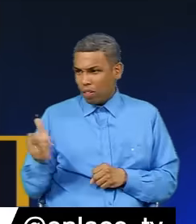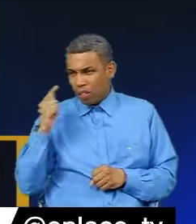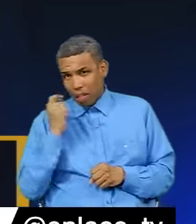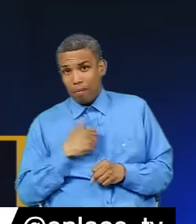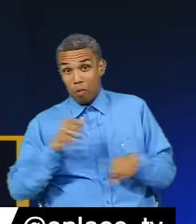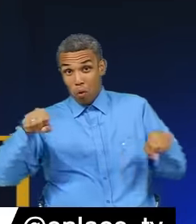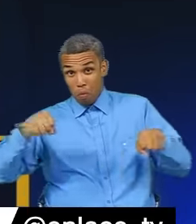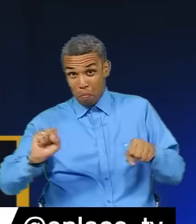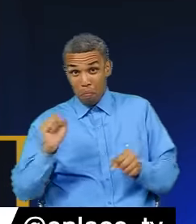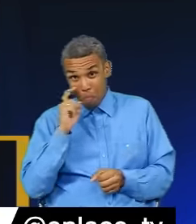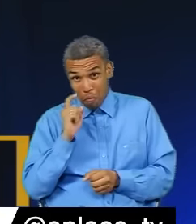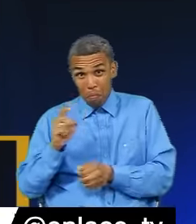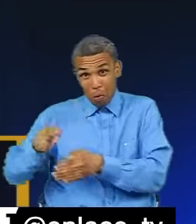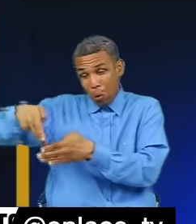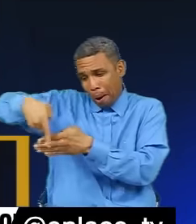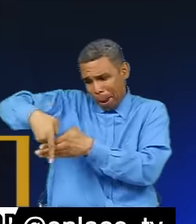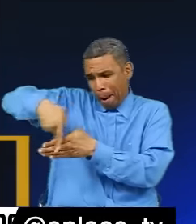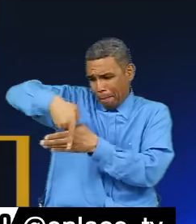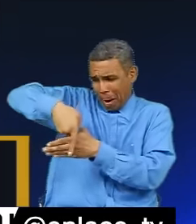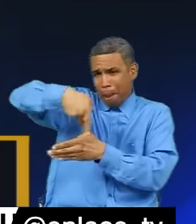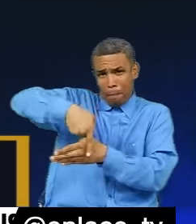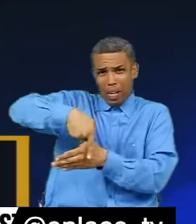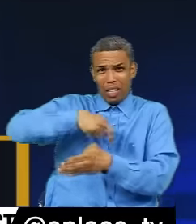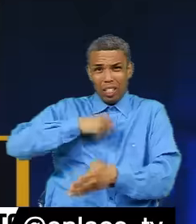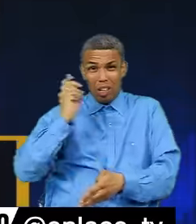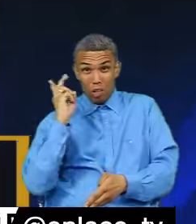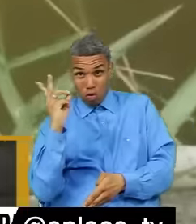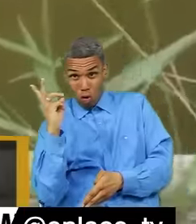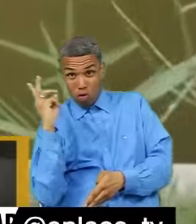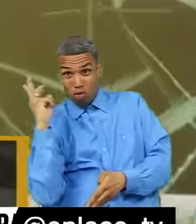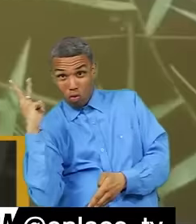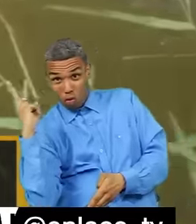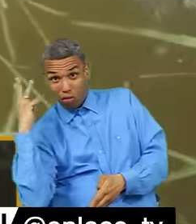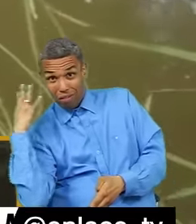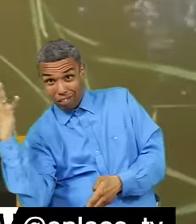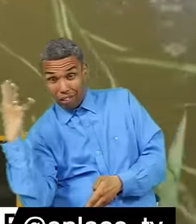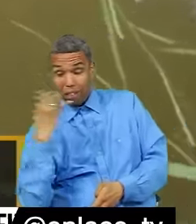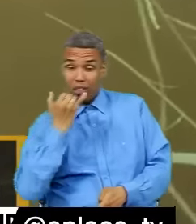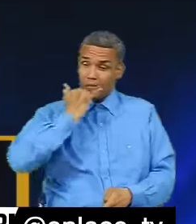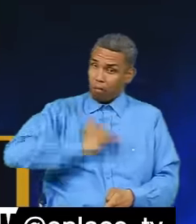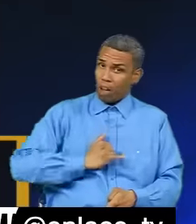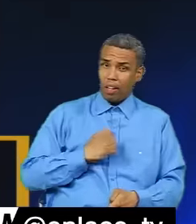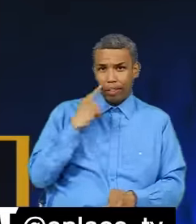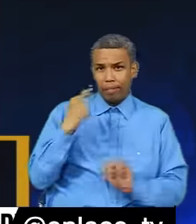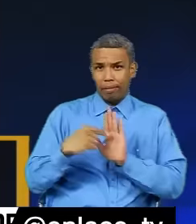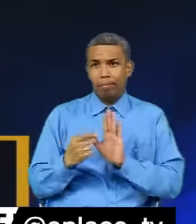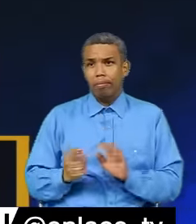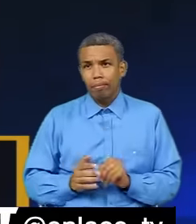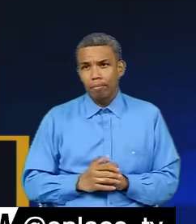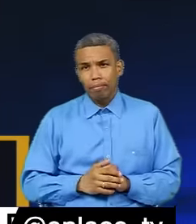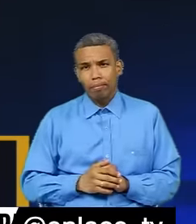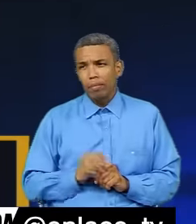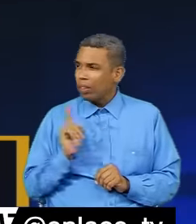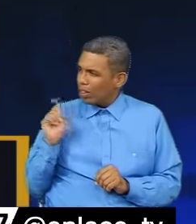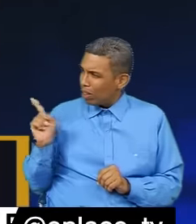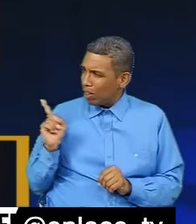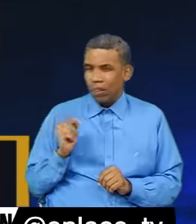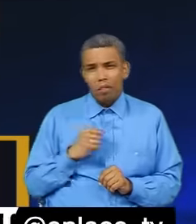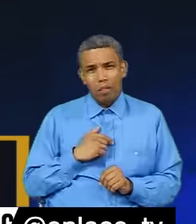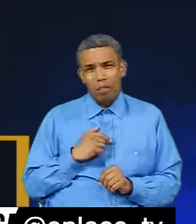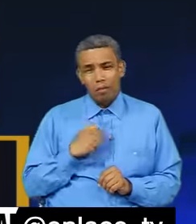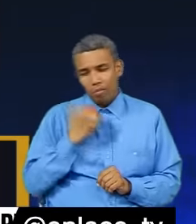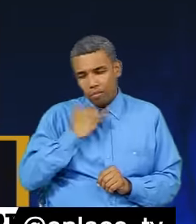en motocicleta y poniendo en peligro a los menores de edad. Reporteros ciudadanos en Barranca Bermeja, la voz de los rincones que requieren